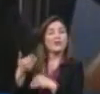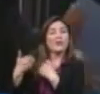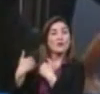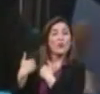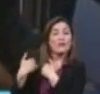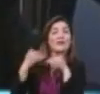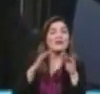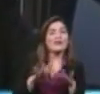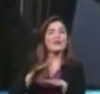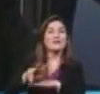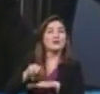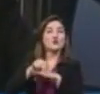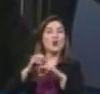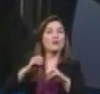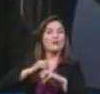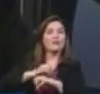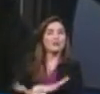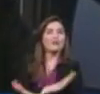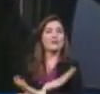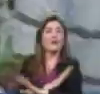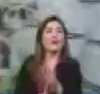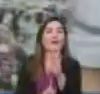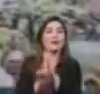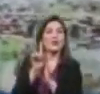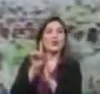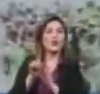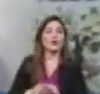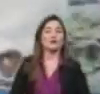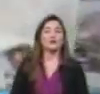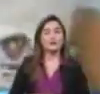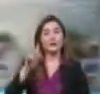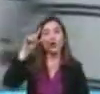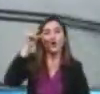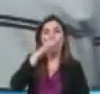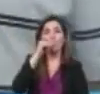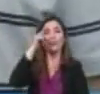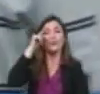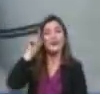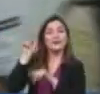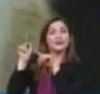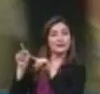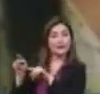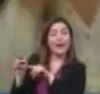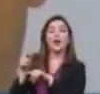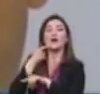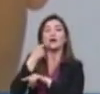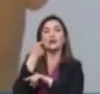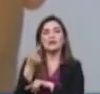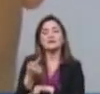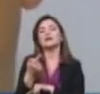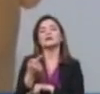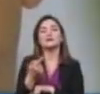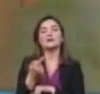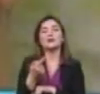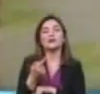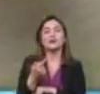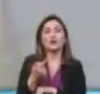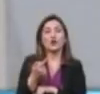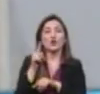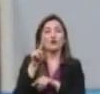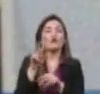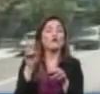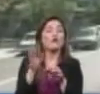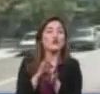de la Secretaría Nacional de Planificación y Desarrollo. En su momento el gobierno del expresidente Correa argumentó que existía una duplicidad